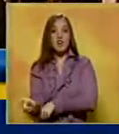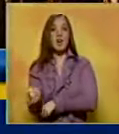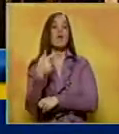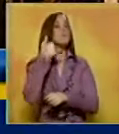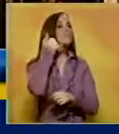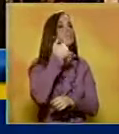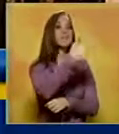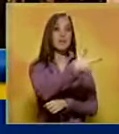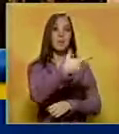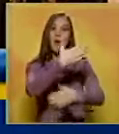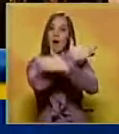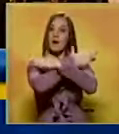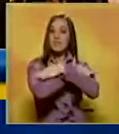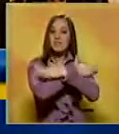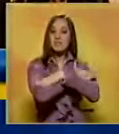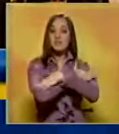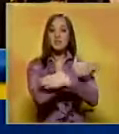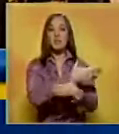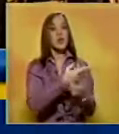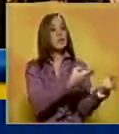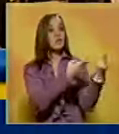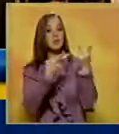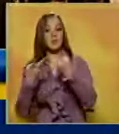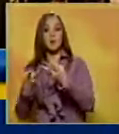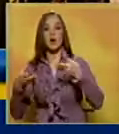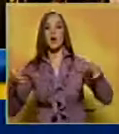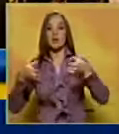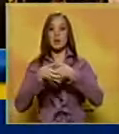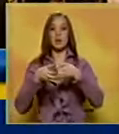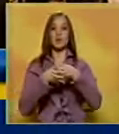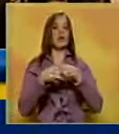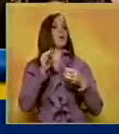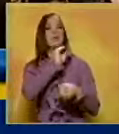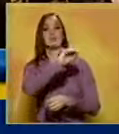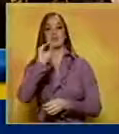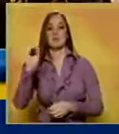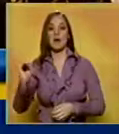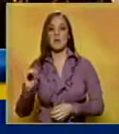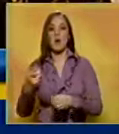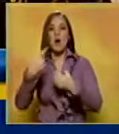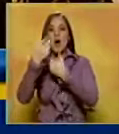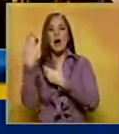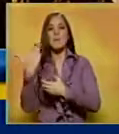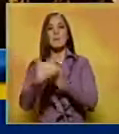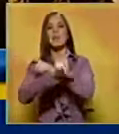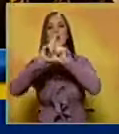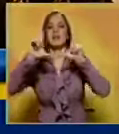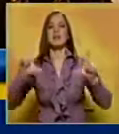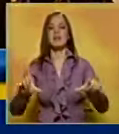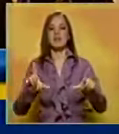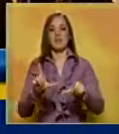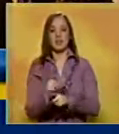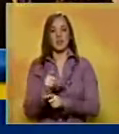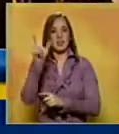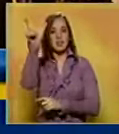por su triunfo e invitándola a una reunión. Anunció que acudirá a este llamado a exigir la libertad de Enzo Escarano,